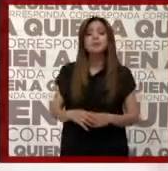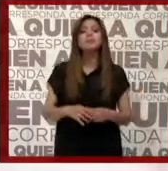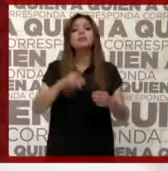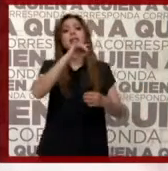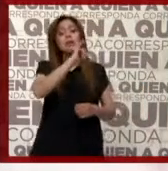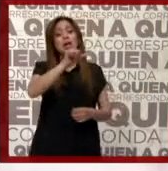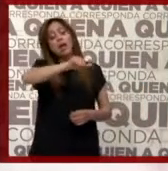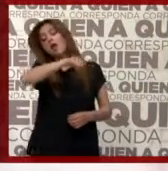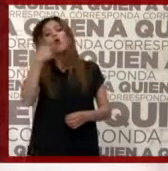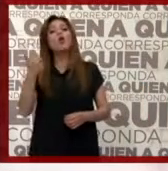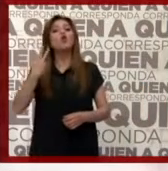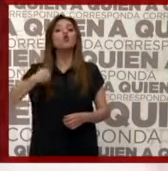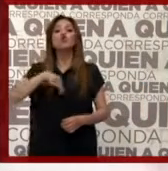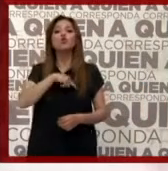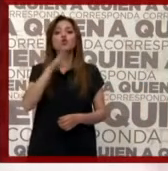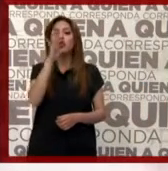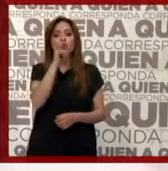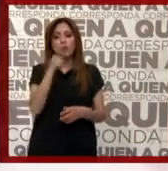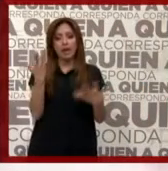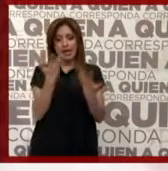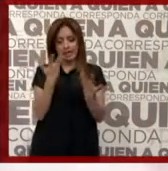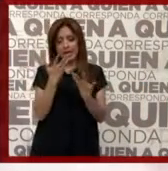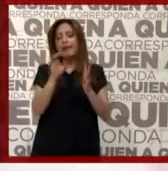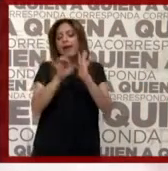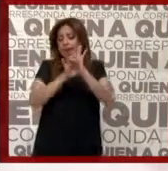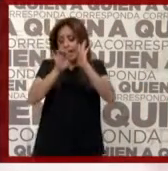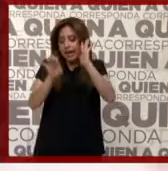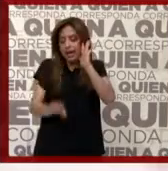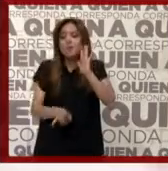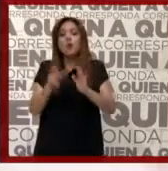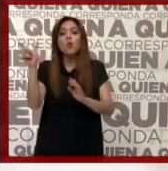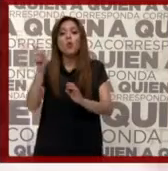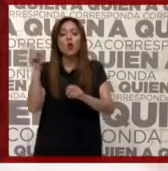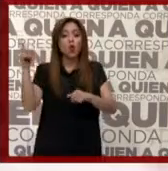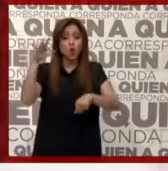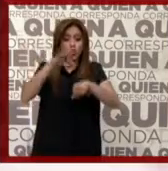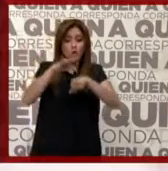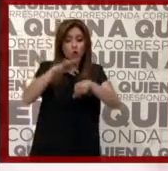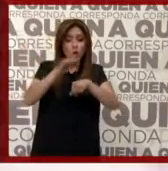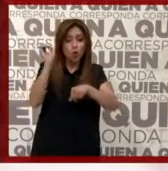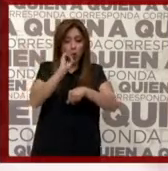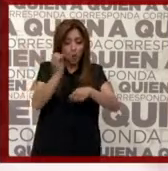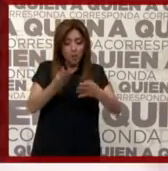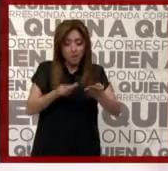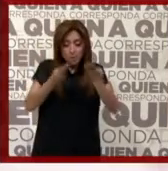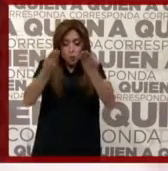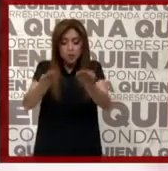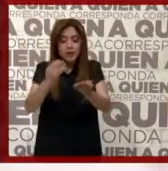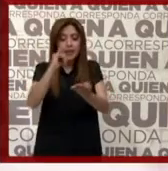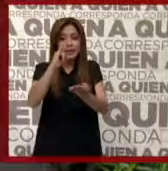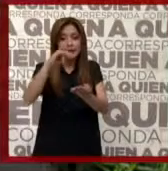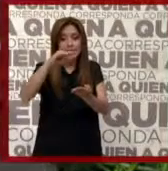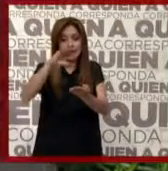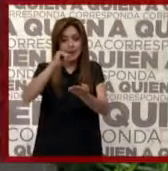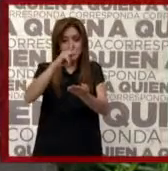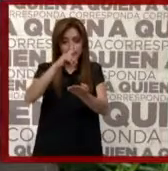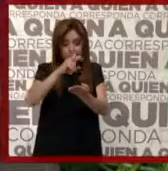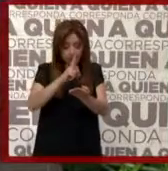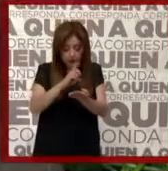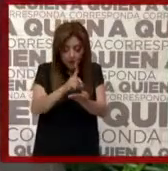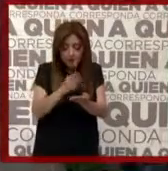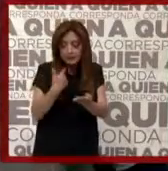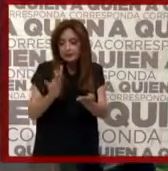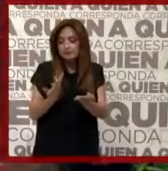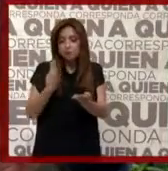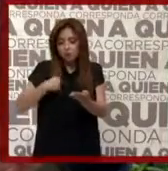competencia por ejemplo nos llegan algunos casos en donde el médico no le dio la incapacidad correspondiente pues lo que analizamos le informamos